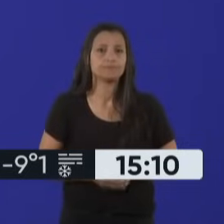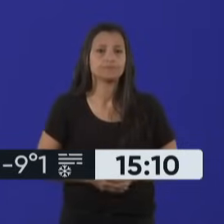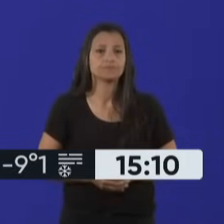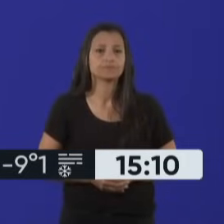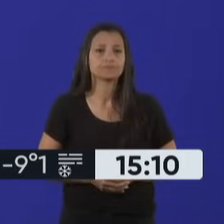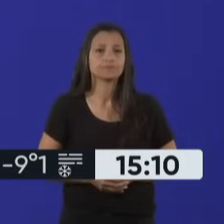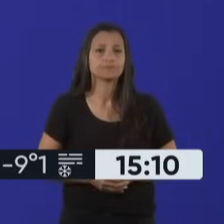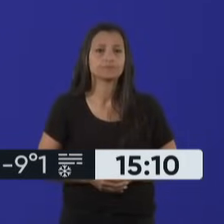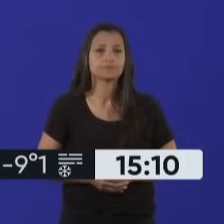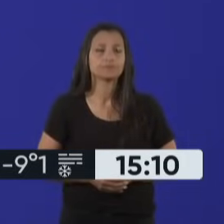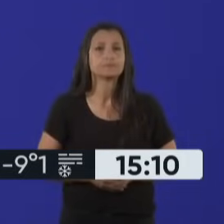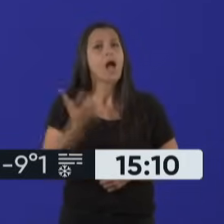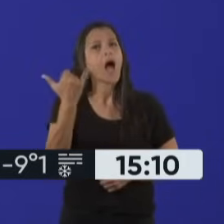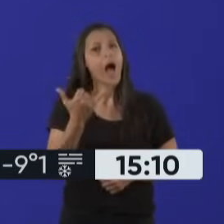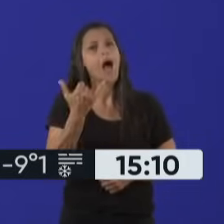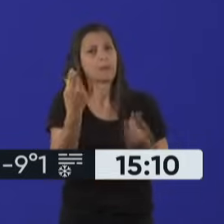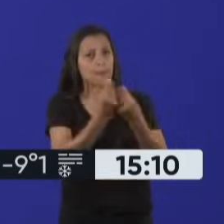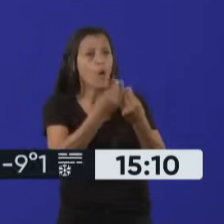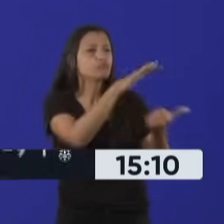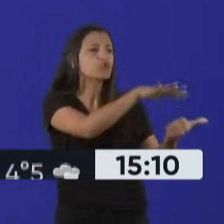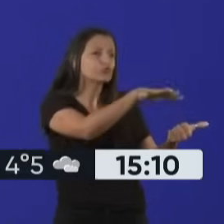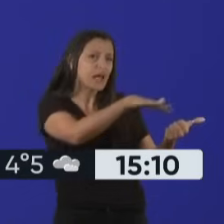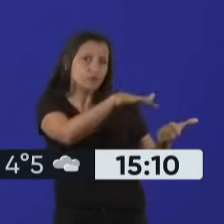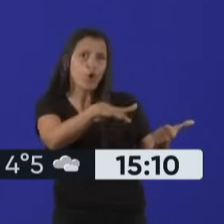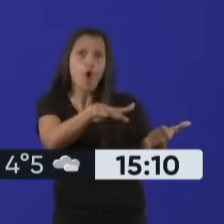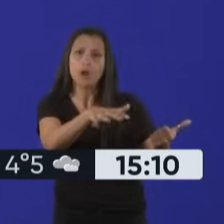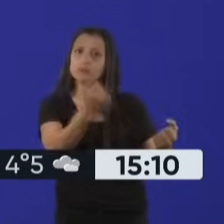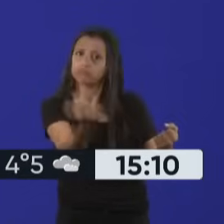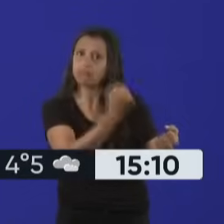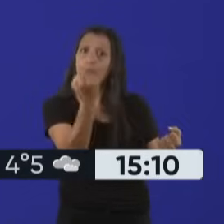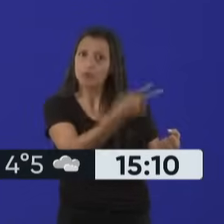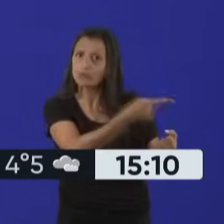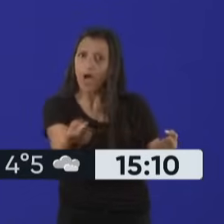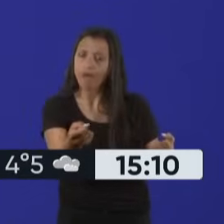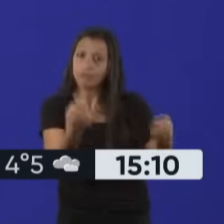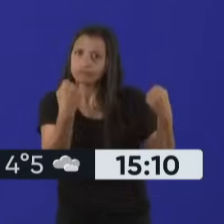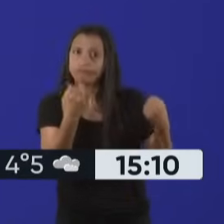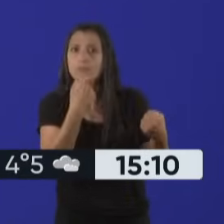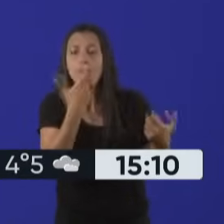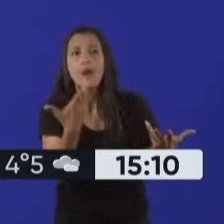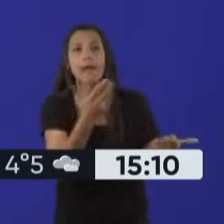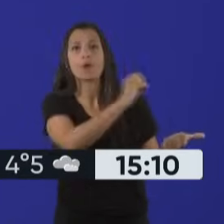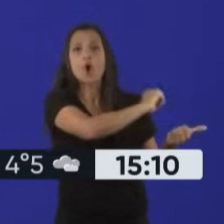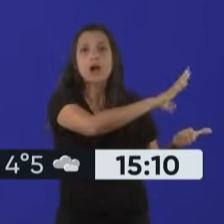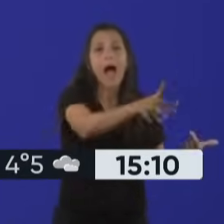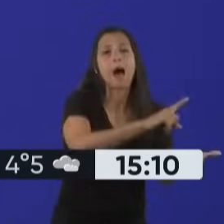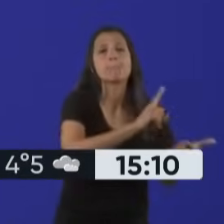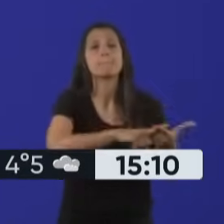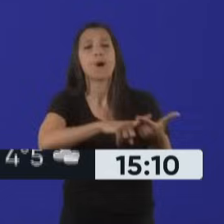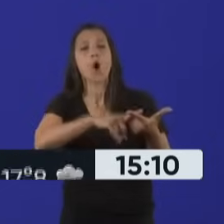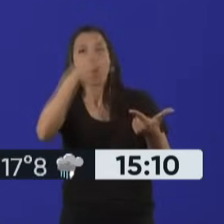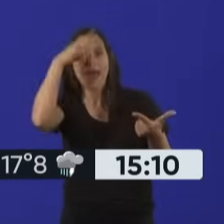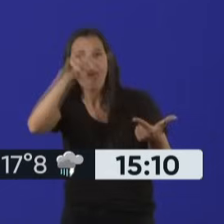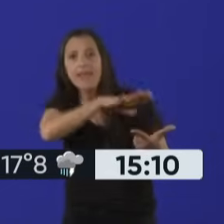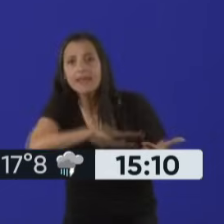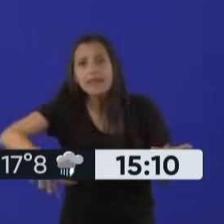Digamos, además tenemos muchos sectores con gran potencial, ya sea lo que es el campo argentino, la ganadería, lo que